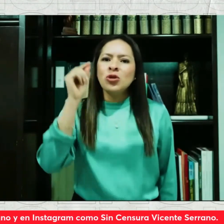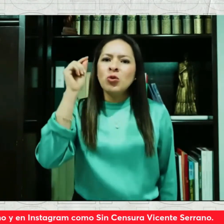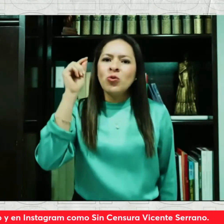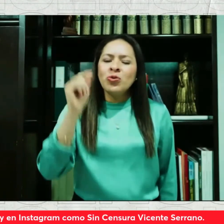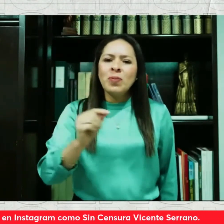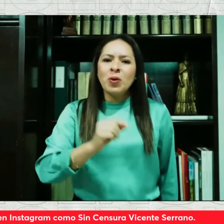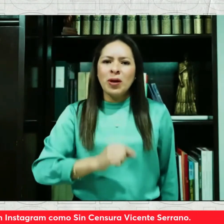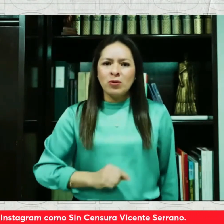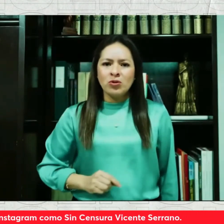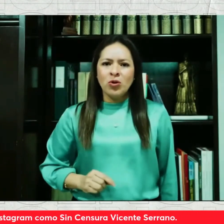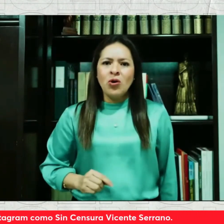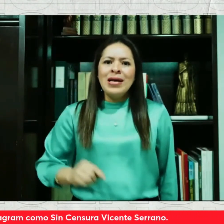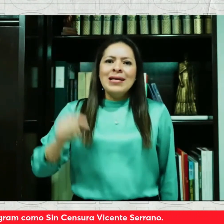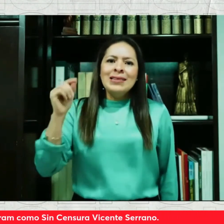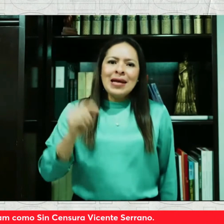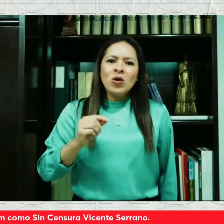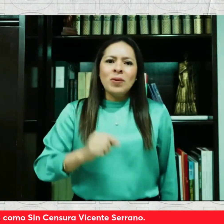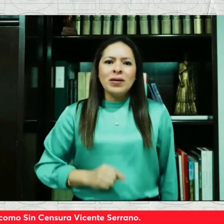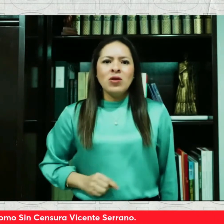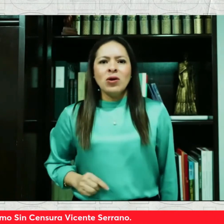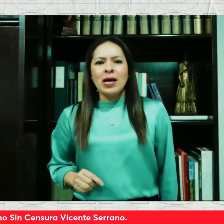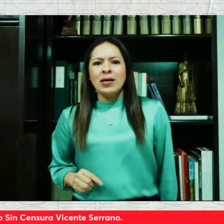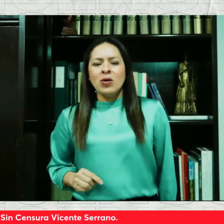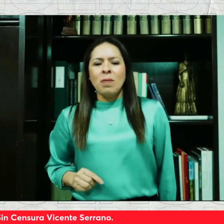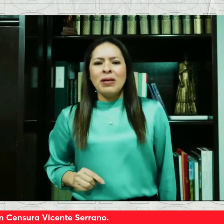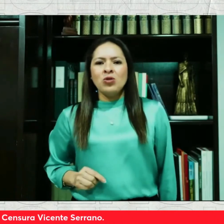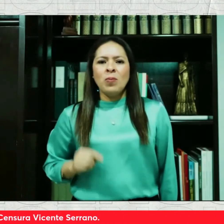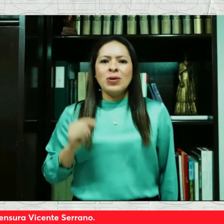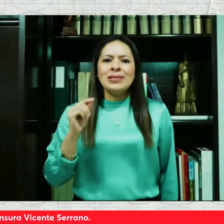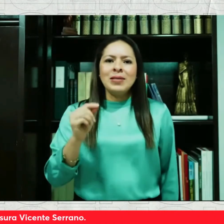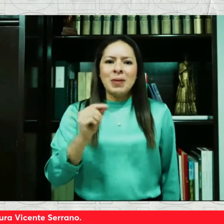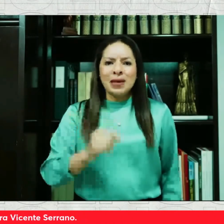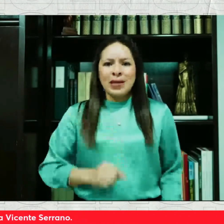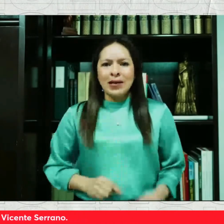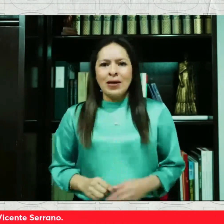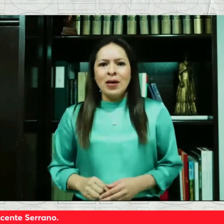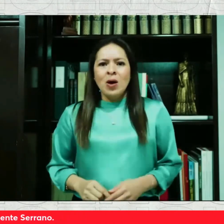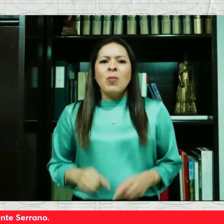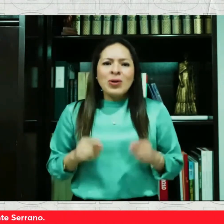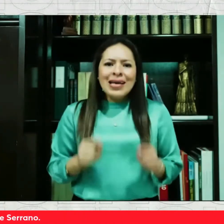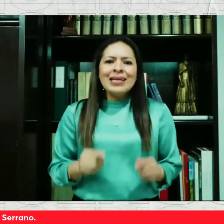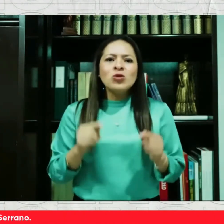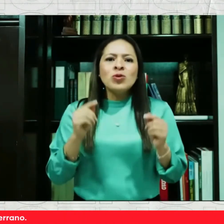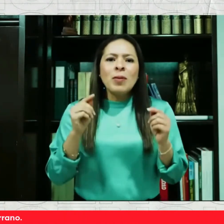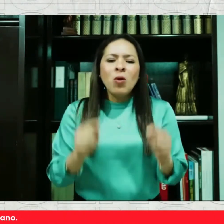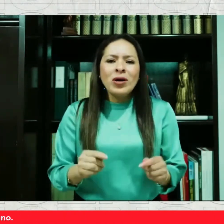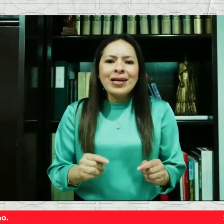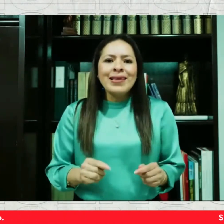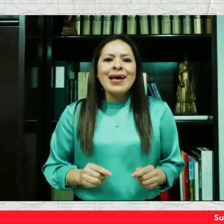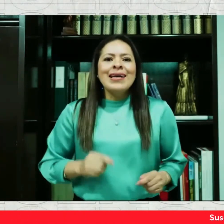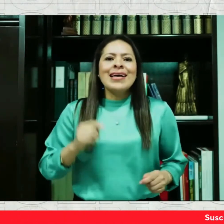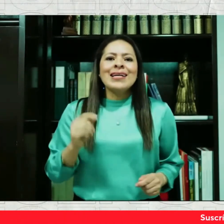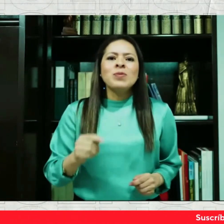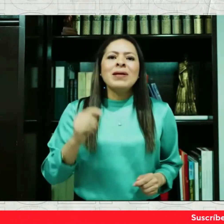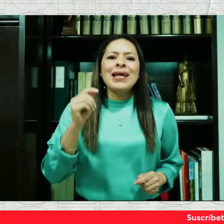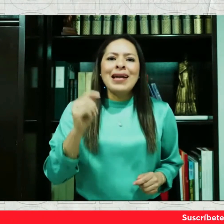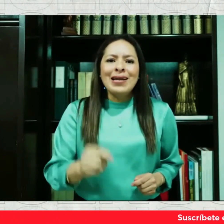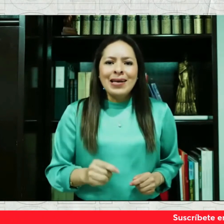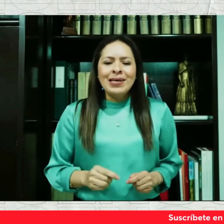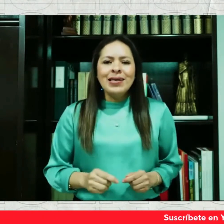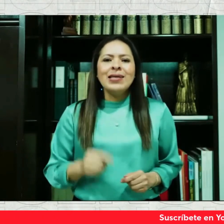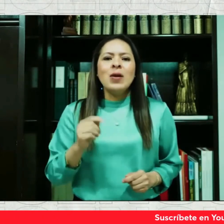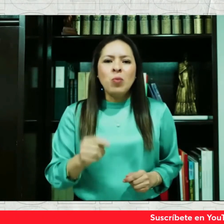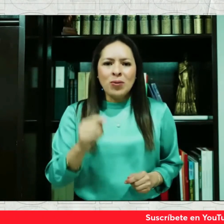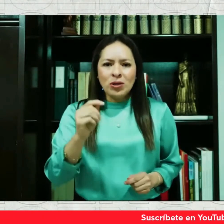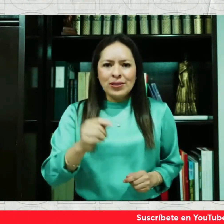existió ningún tipo de abuso, ni el gobernador Gallardo pasó por encima de nadie, porque él es un demócrata que respeta la